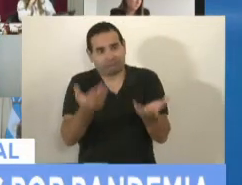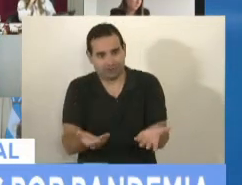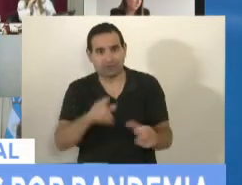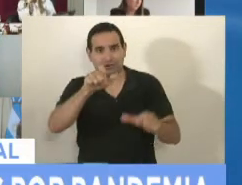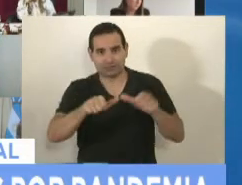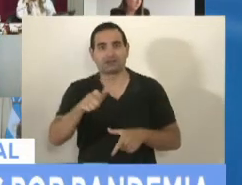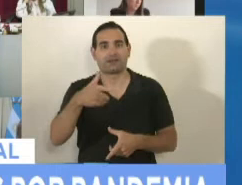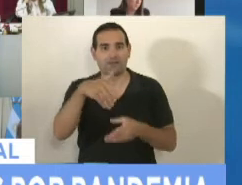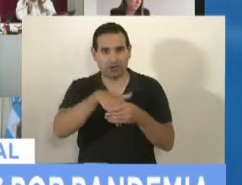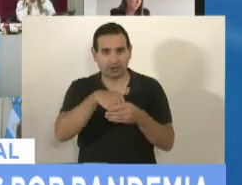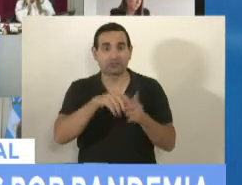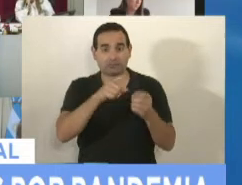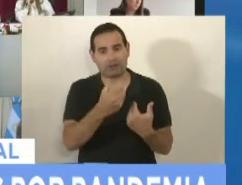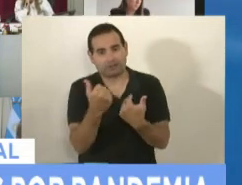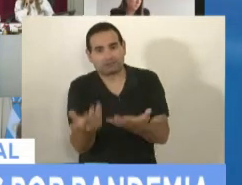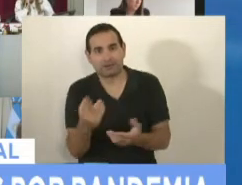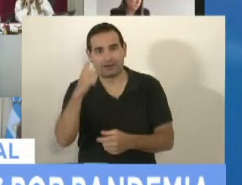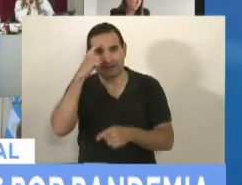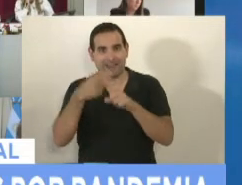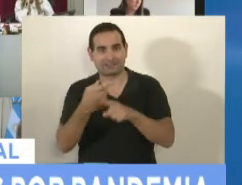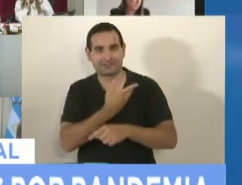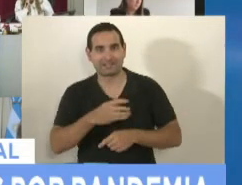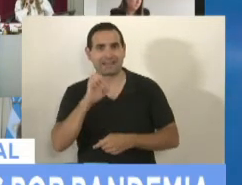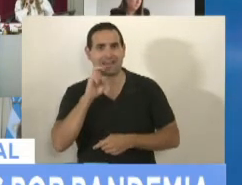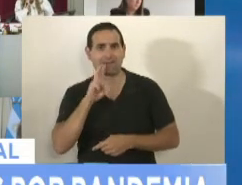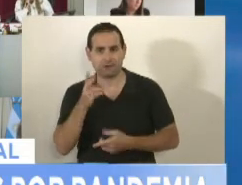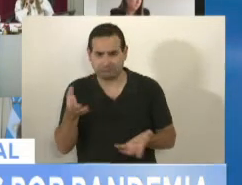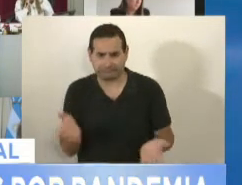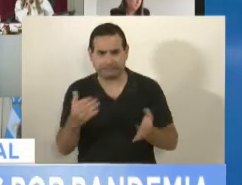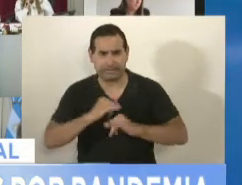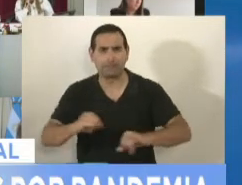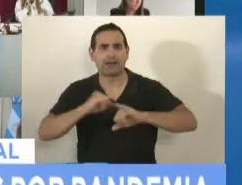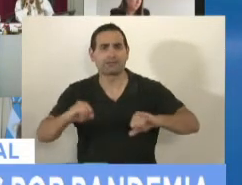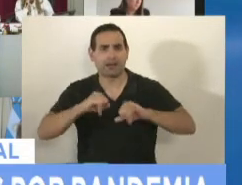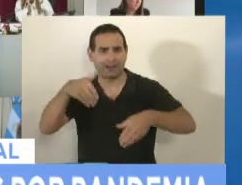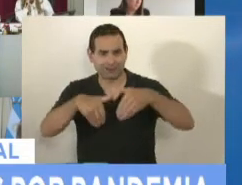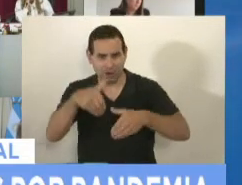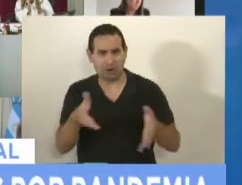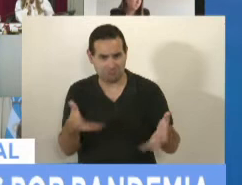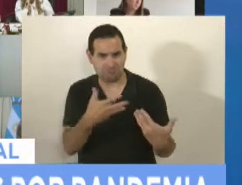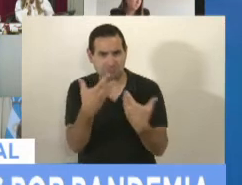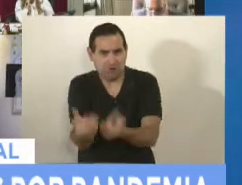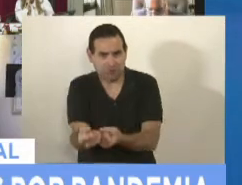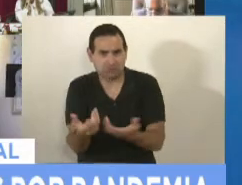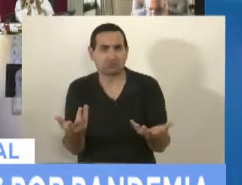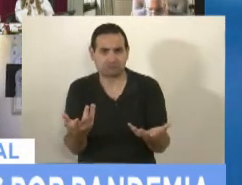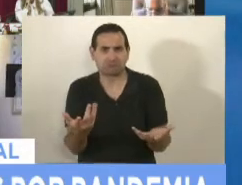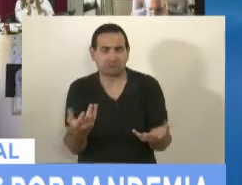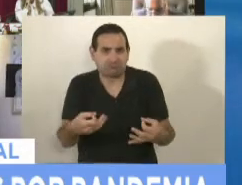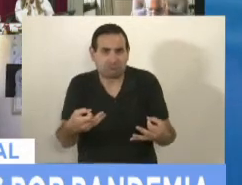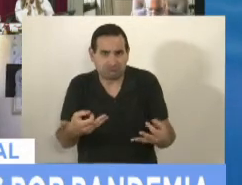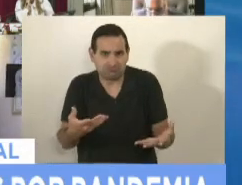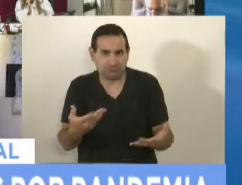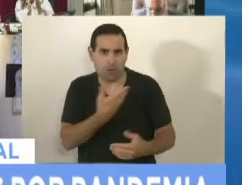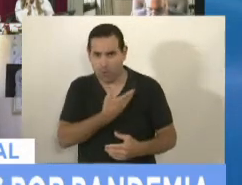Incluso lo ayudaron al expresidente Evo Morales a que haga campaña, que contara con todo el apoyo